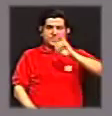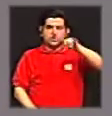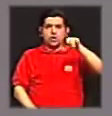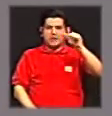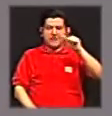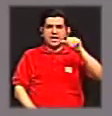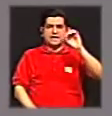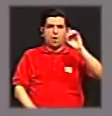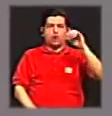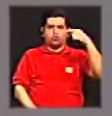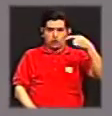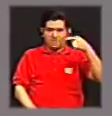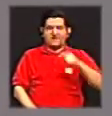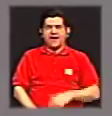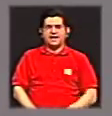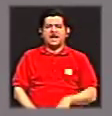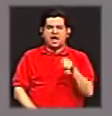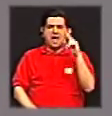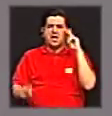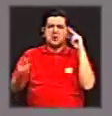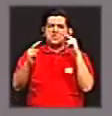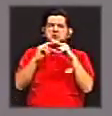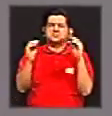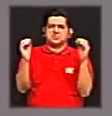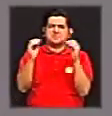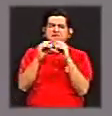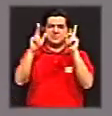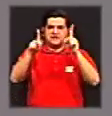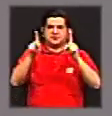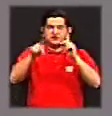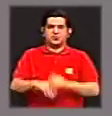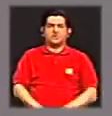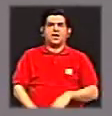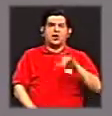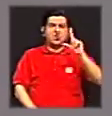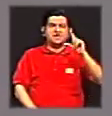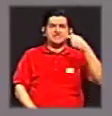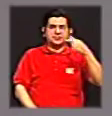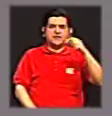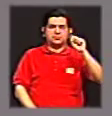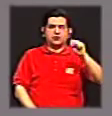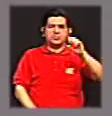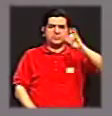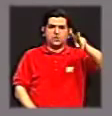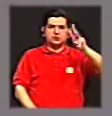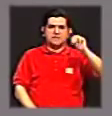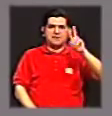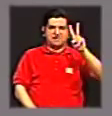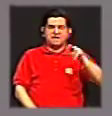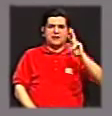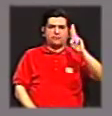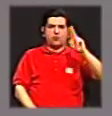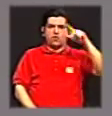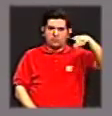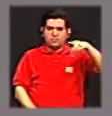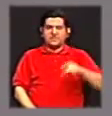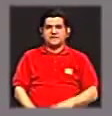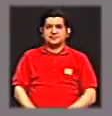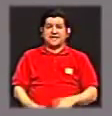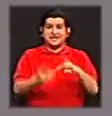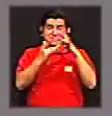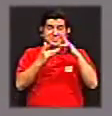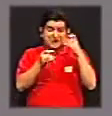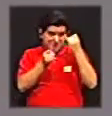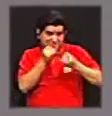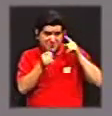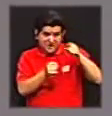Araya, Otto Guevara, son las más conocidas. Las campañas de Luis Guillermo Solís, José María Villalta, Rodolfo Pisa, sobre todo Rodolfo